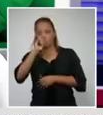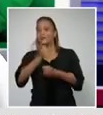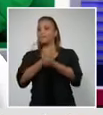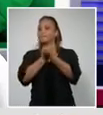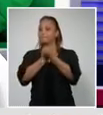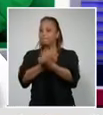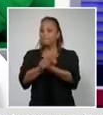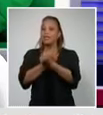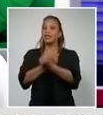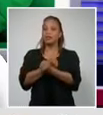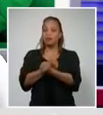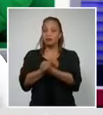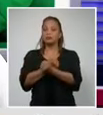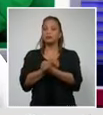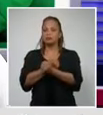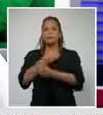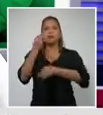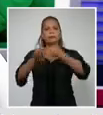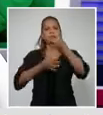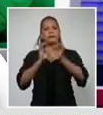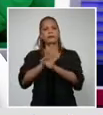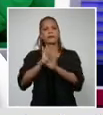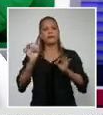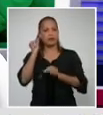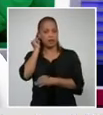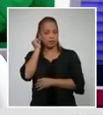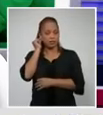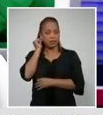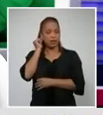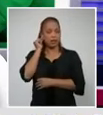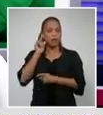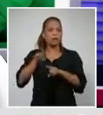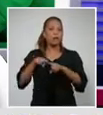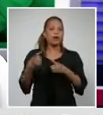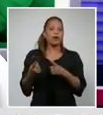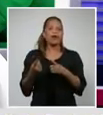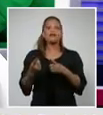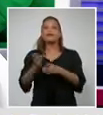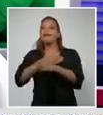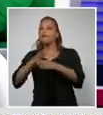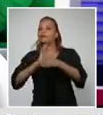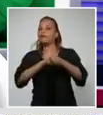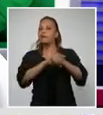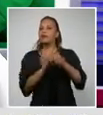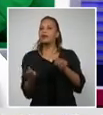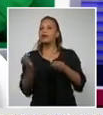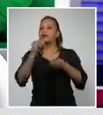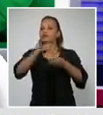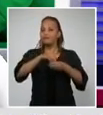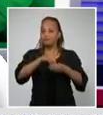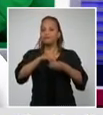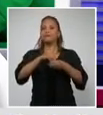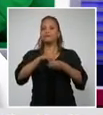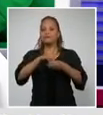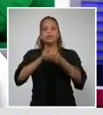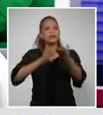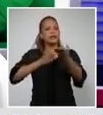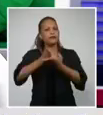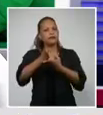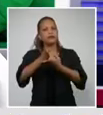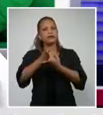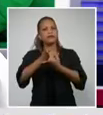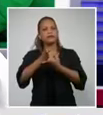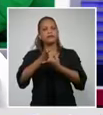me lo explicaba la especialista, por un grupo de comorbilidades que lo acompañan, y se mantiene